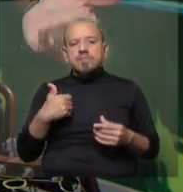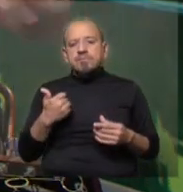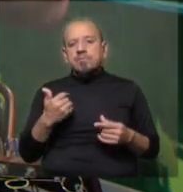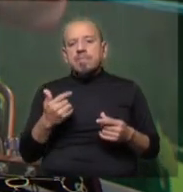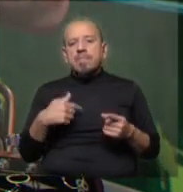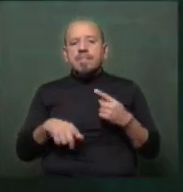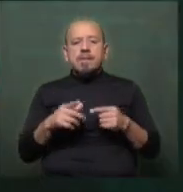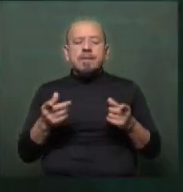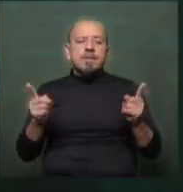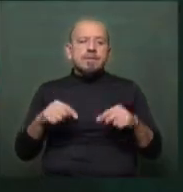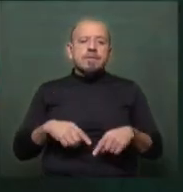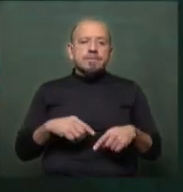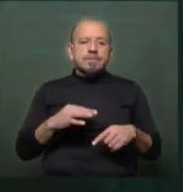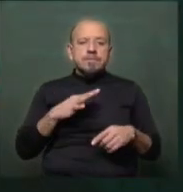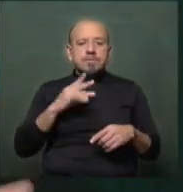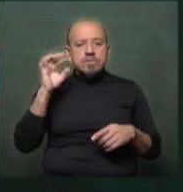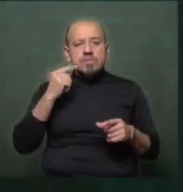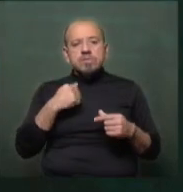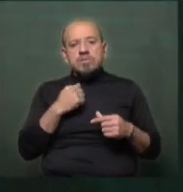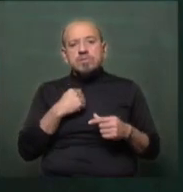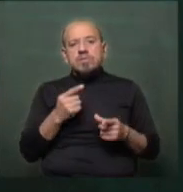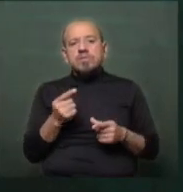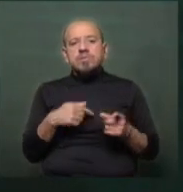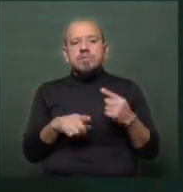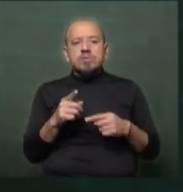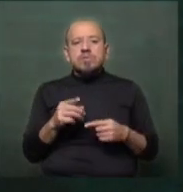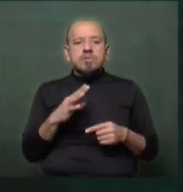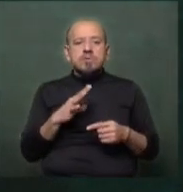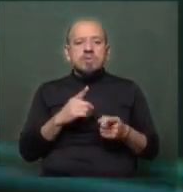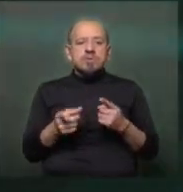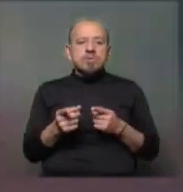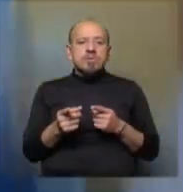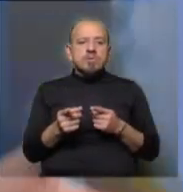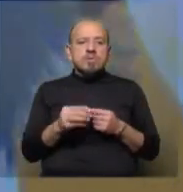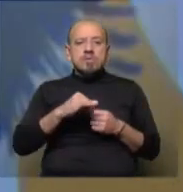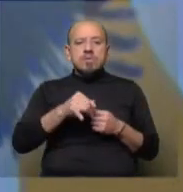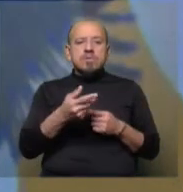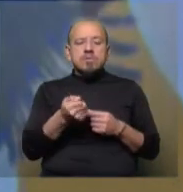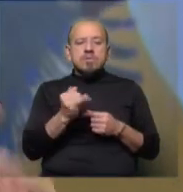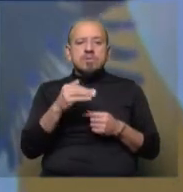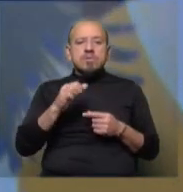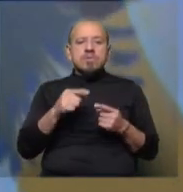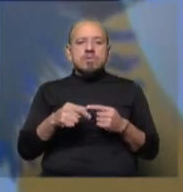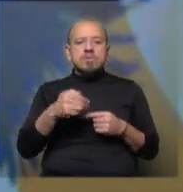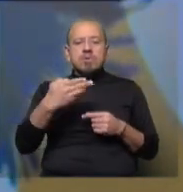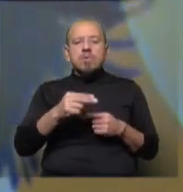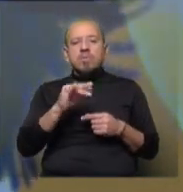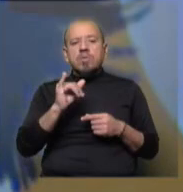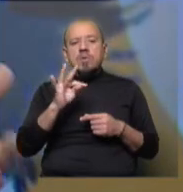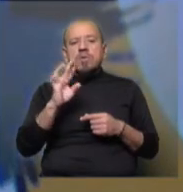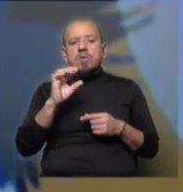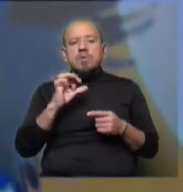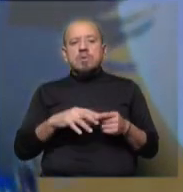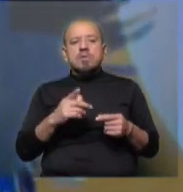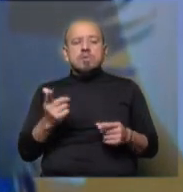acá venimos era lo que escuchábamos nosotros. Claro. O sea, lo que se escuchaba en casa, Jaime, Giarlo, bueno, Buitres, La